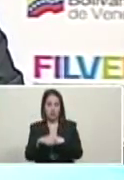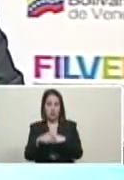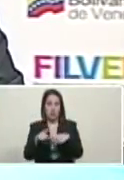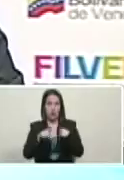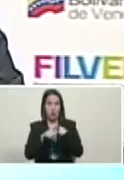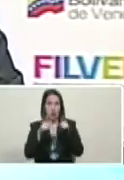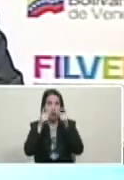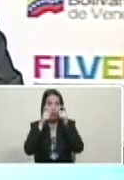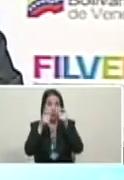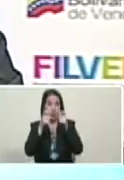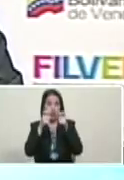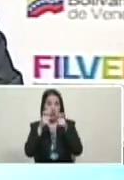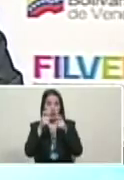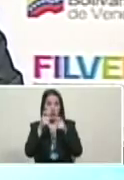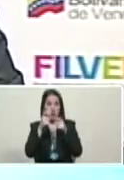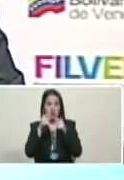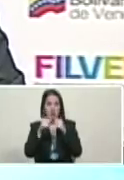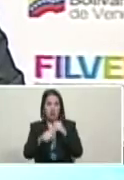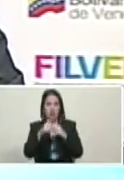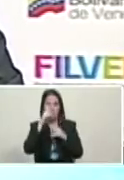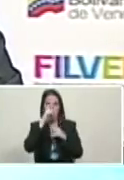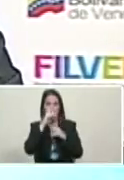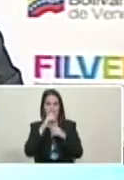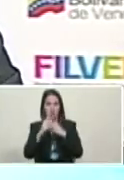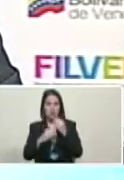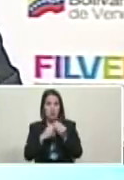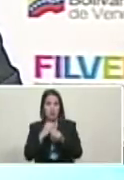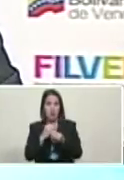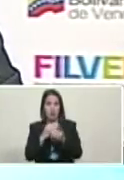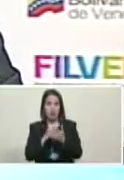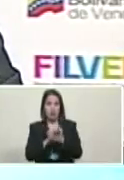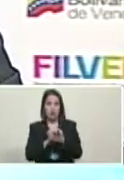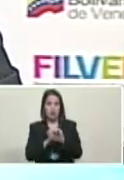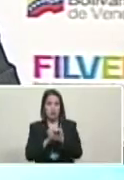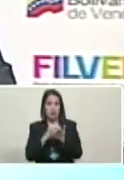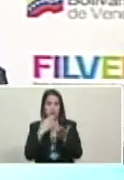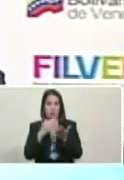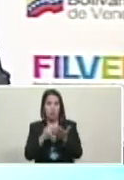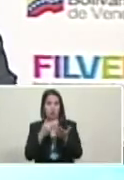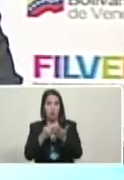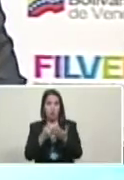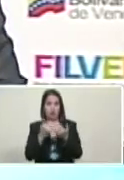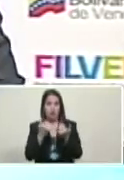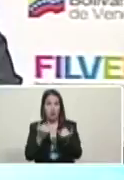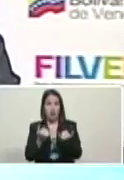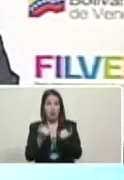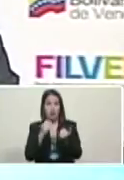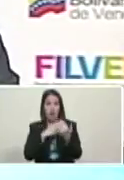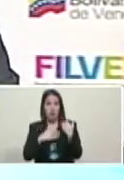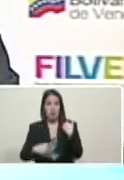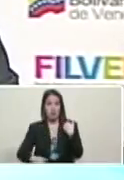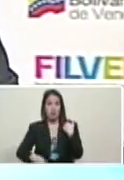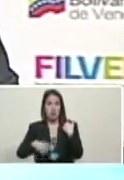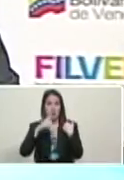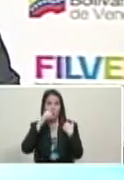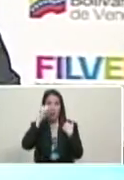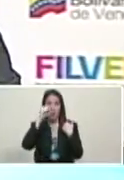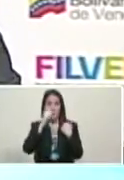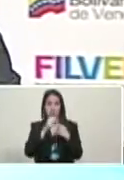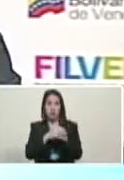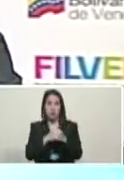vigilantes de que estas inversiones se cumplan. Se propone muy respetuosamente al ciudadano presidente de la República Bolivariana de Venezuela, Nicolás Maduro Moros,